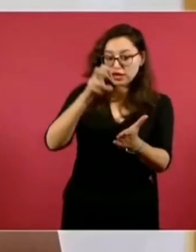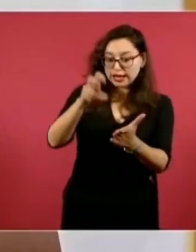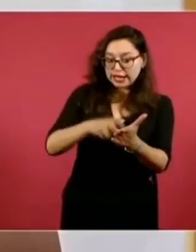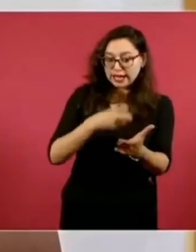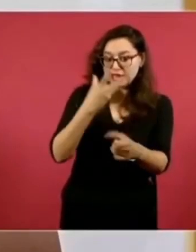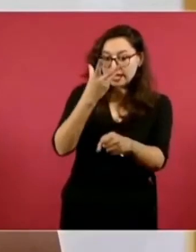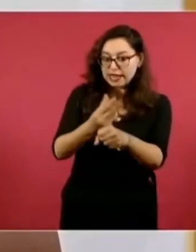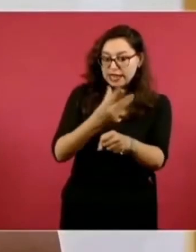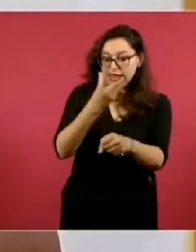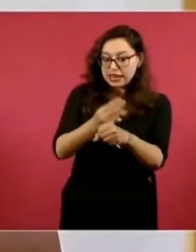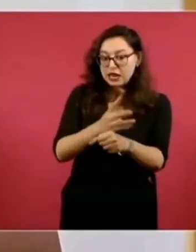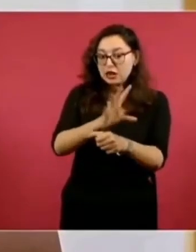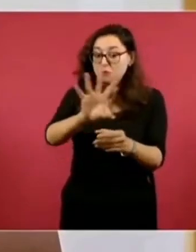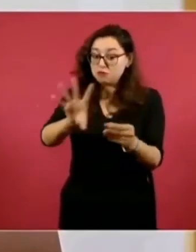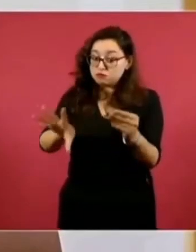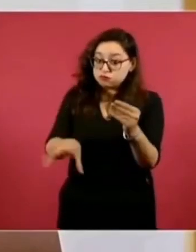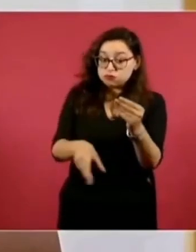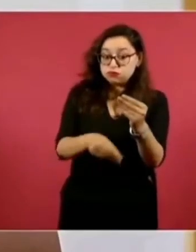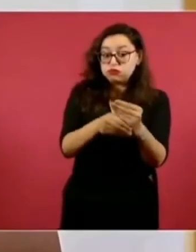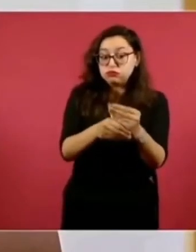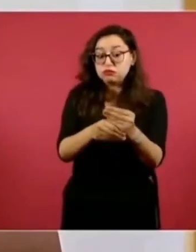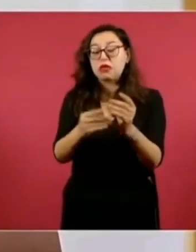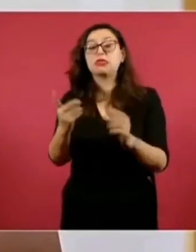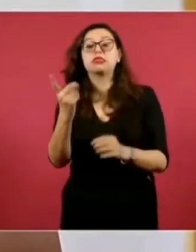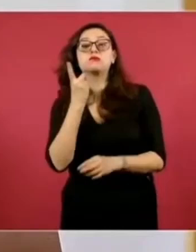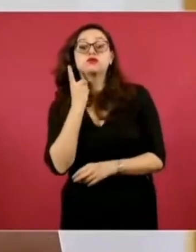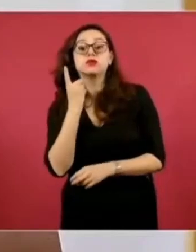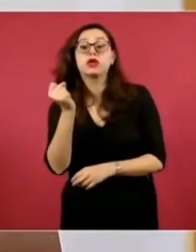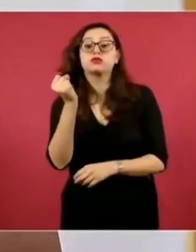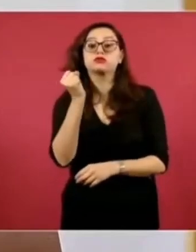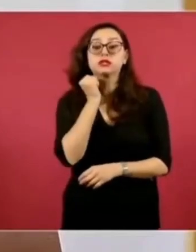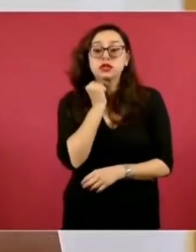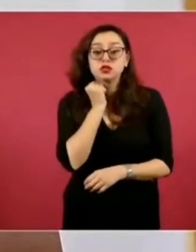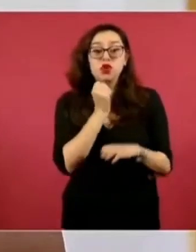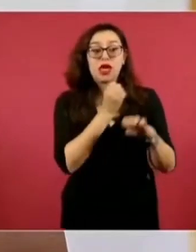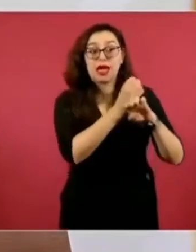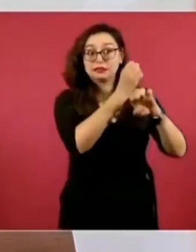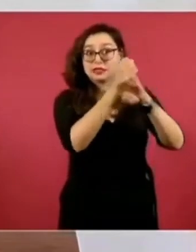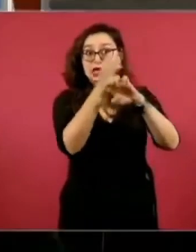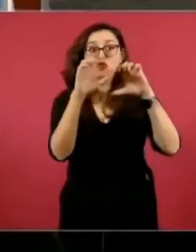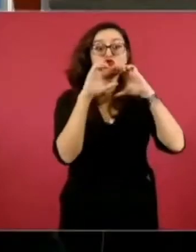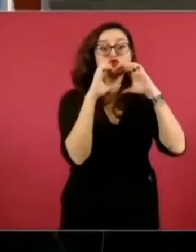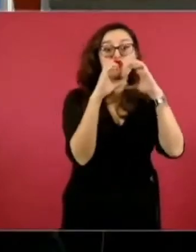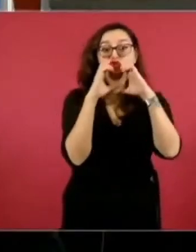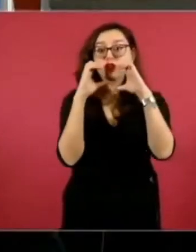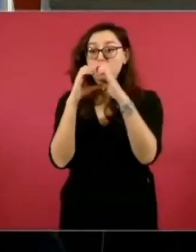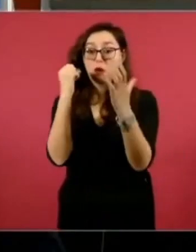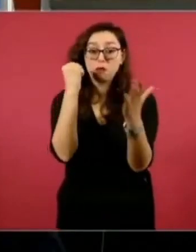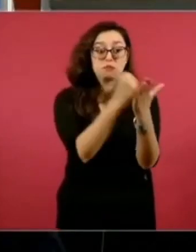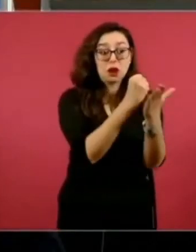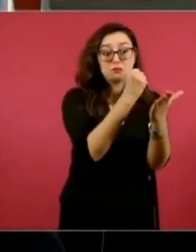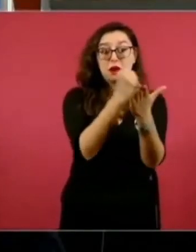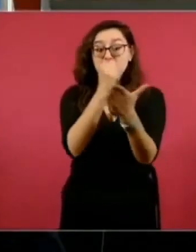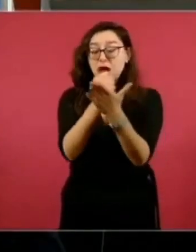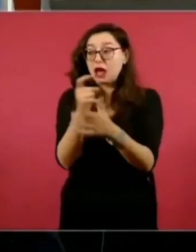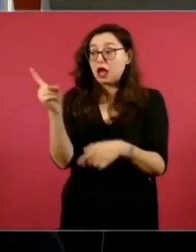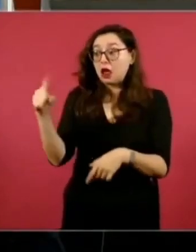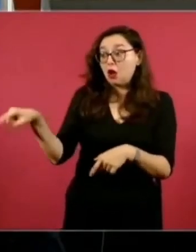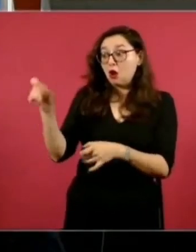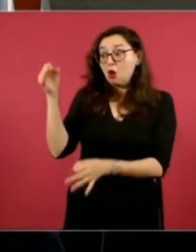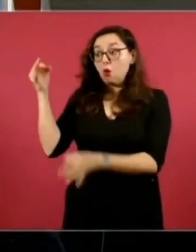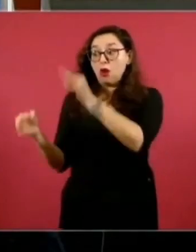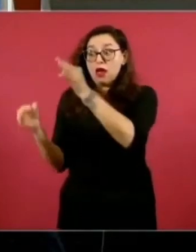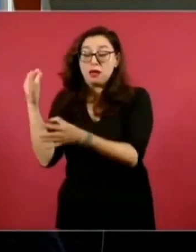adiciones o reformas a la Constitución Política de los Estados Unidos Mexicanos.